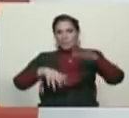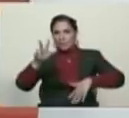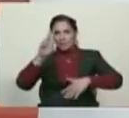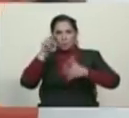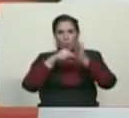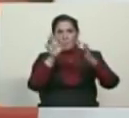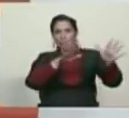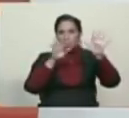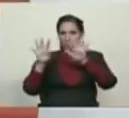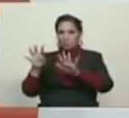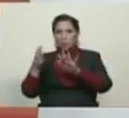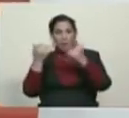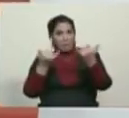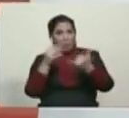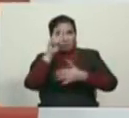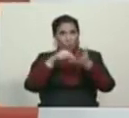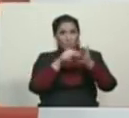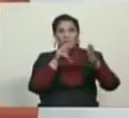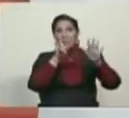2013-19 y ahora hay presidente